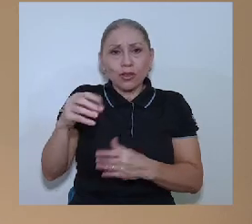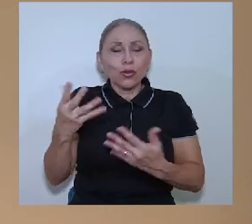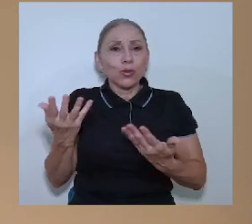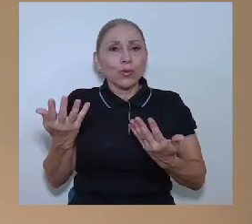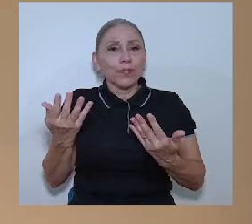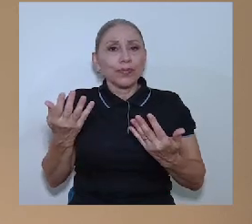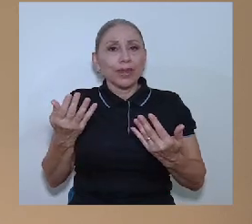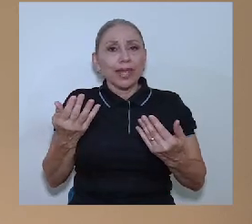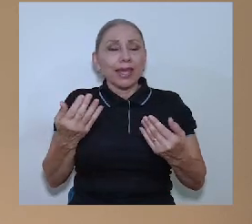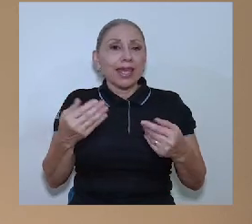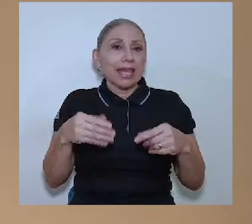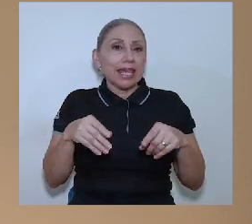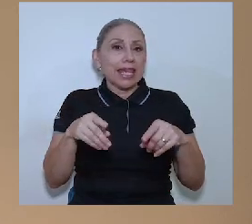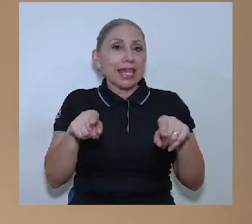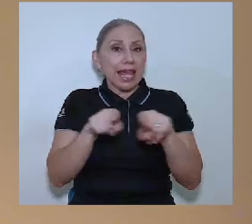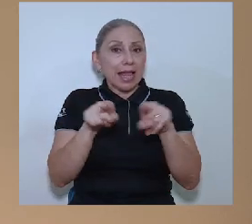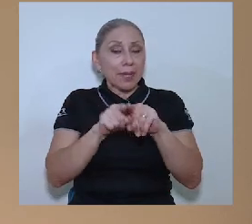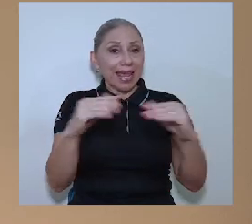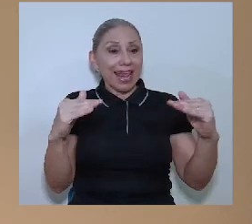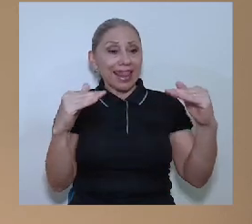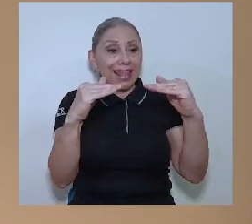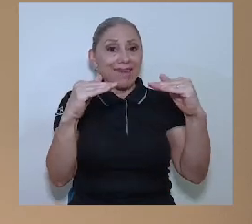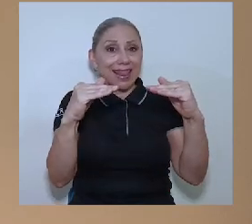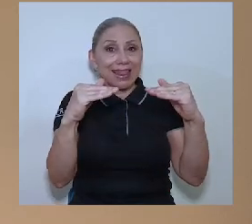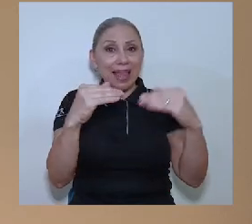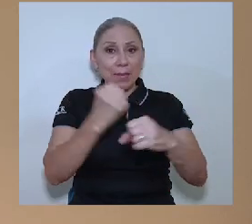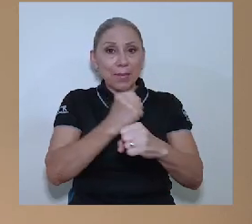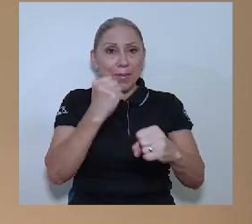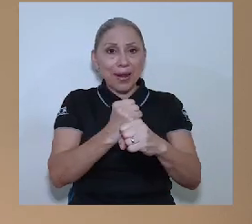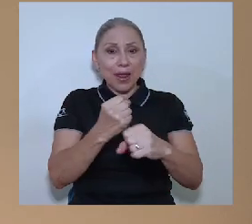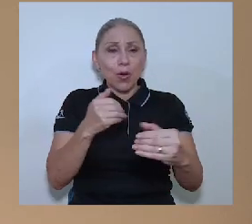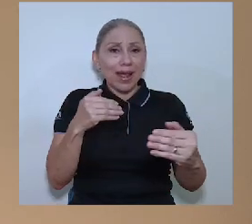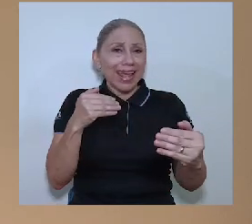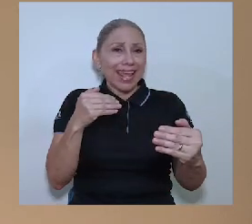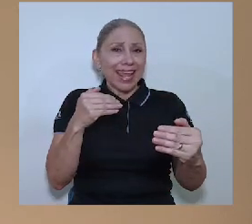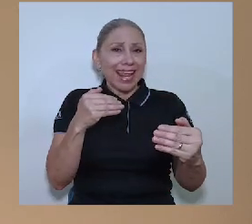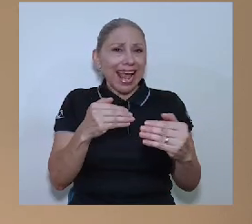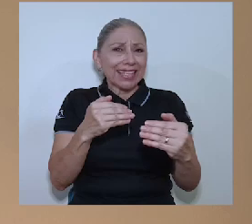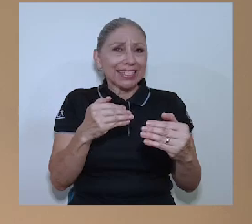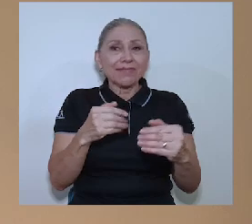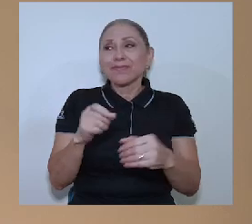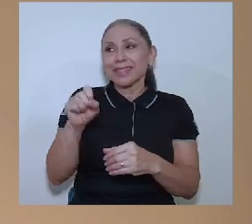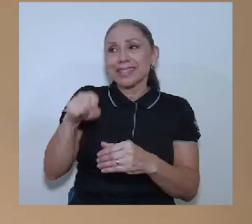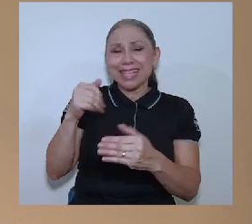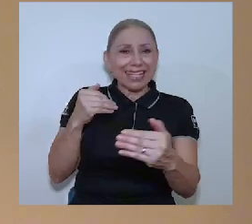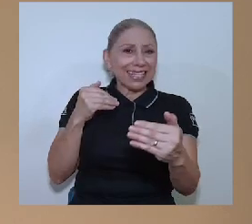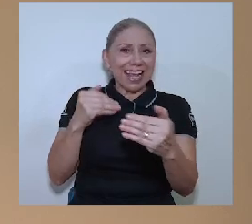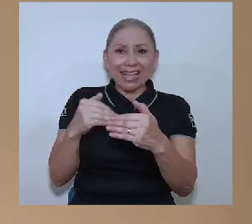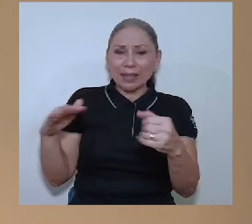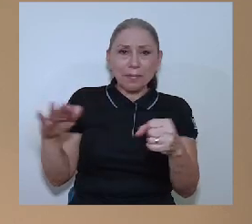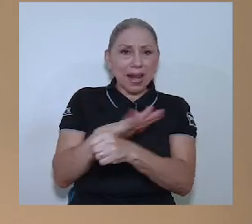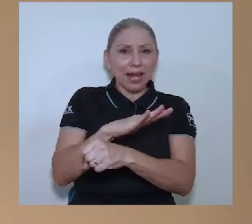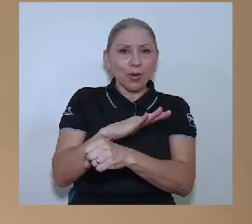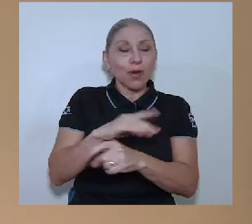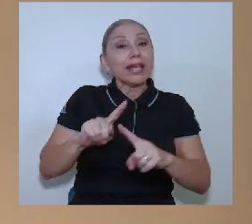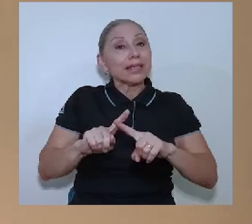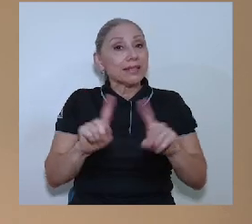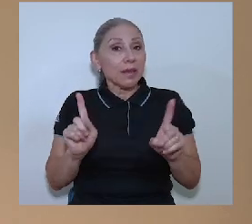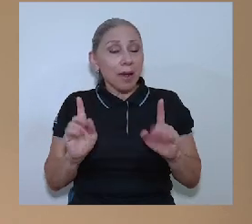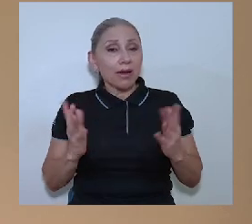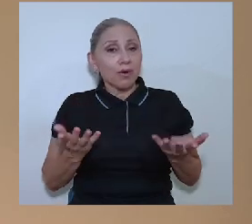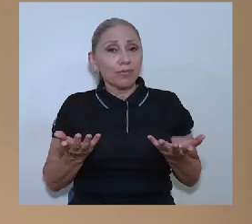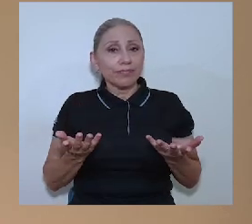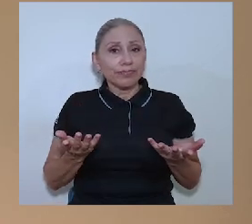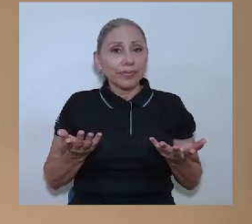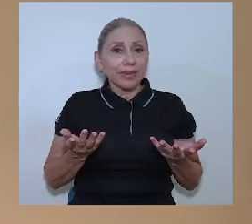y el nivel de empleo casi... sí, es casi pleno. Casi pleno, sin